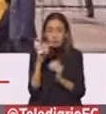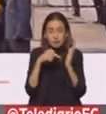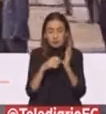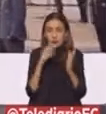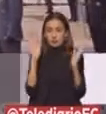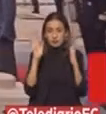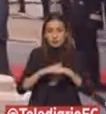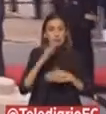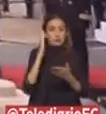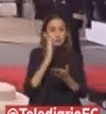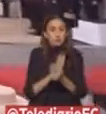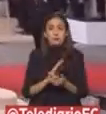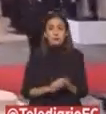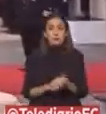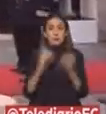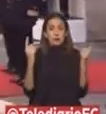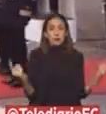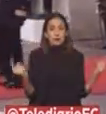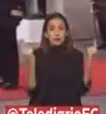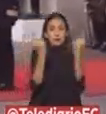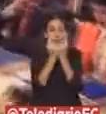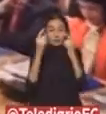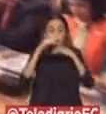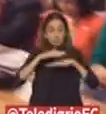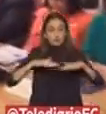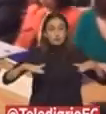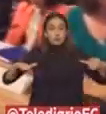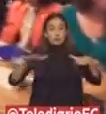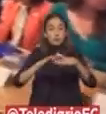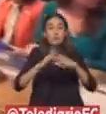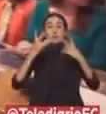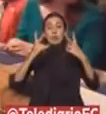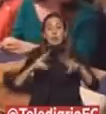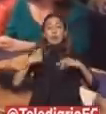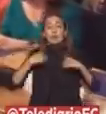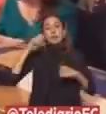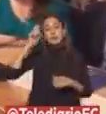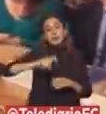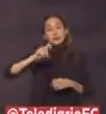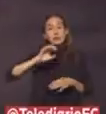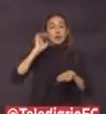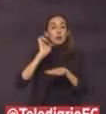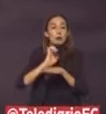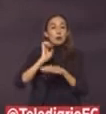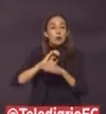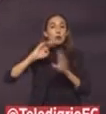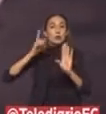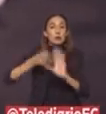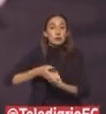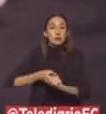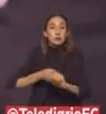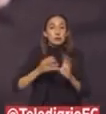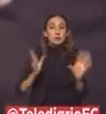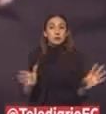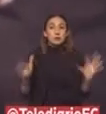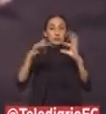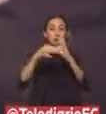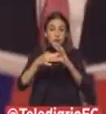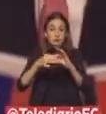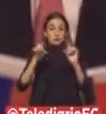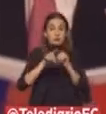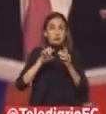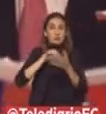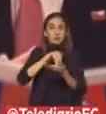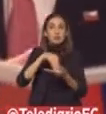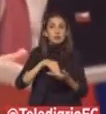inversión en el encuentro presidencial desarrollado en el palacio de la moneda además insistió en la necesidad de que el ecuador sea parte de la alianza del pacífico como